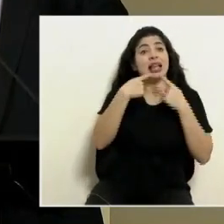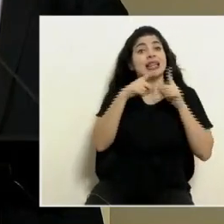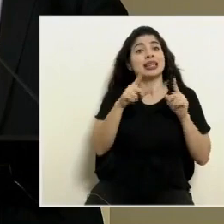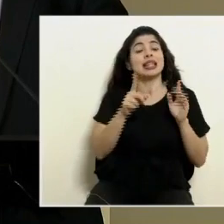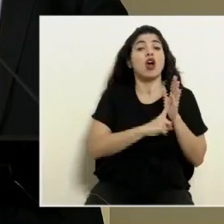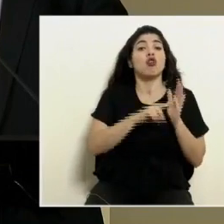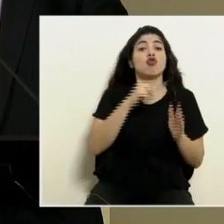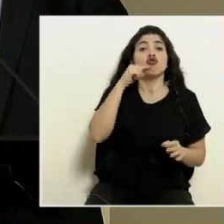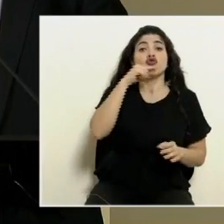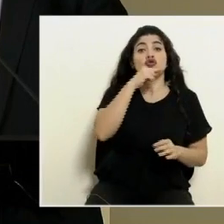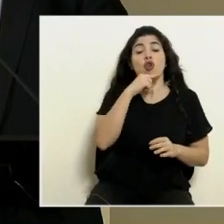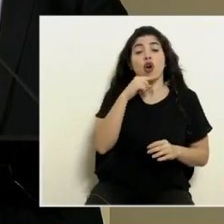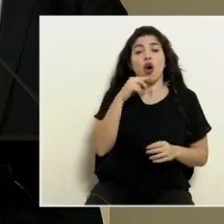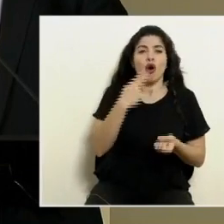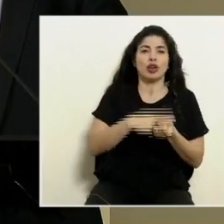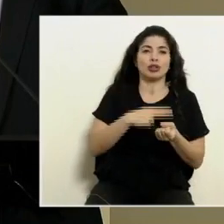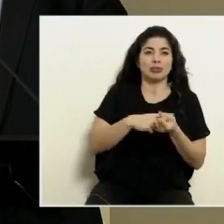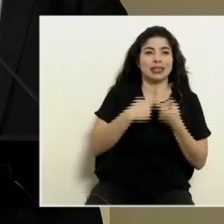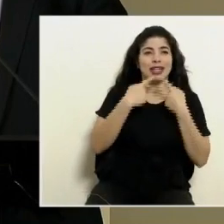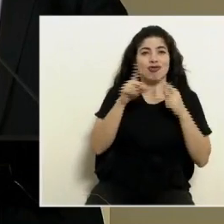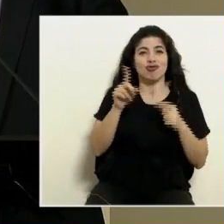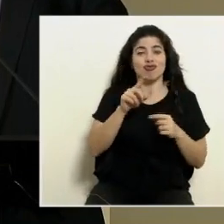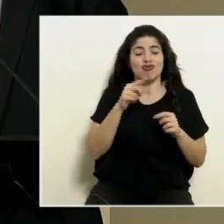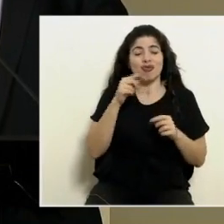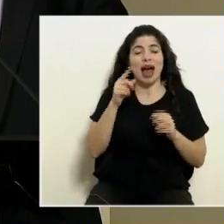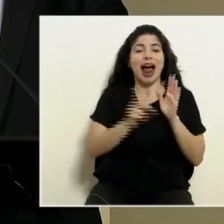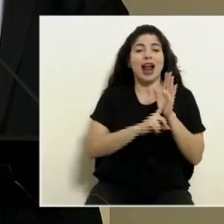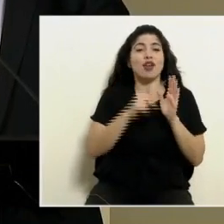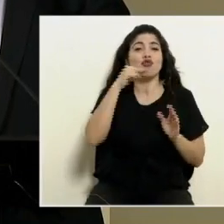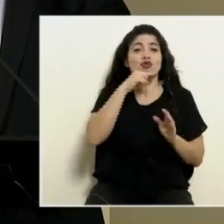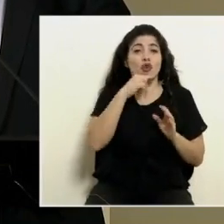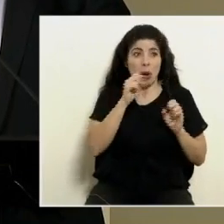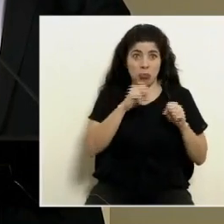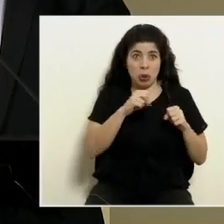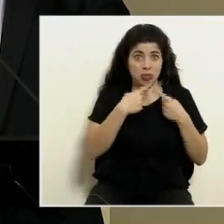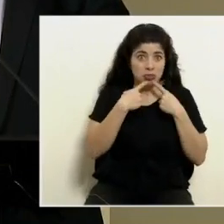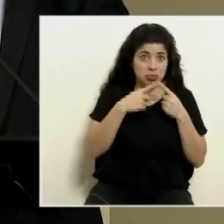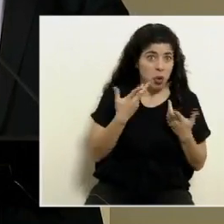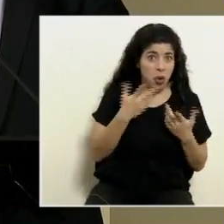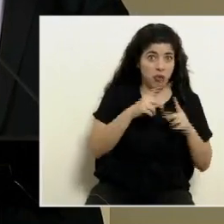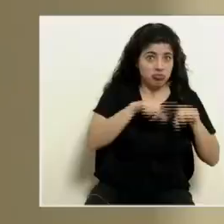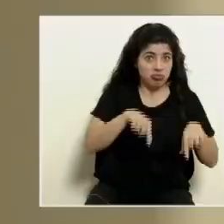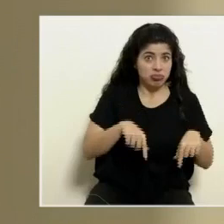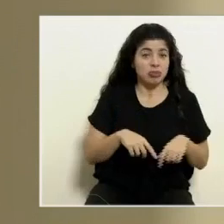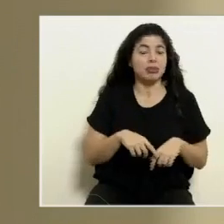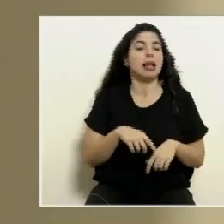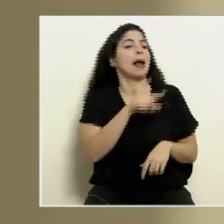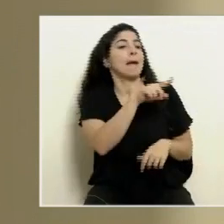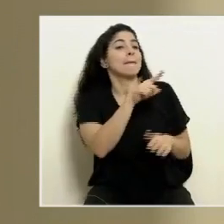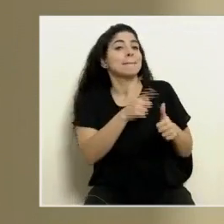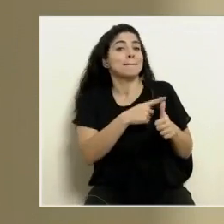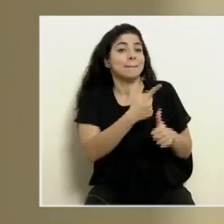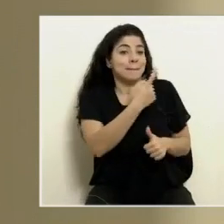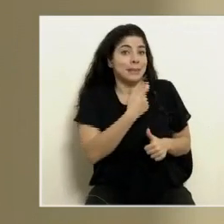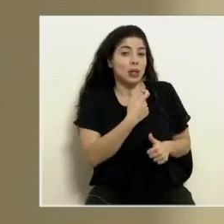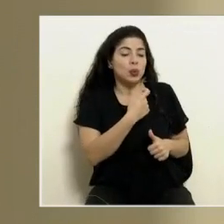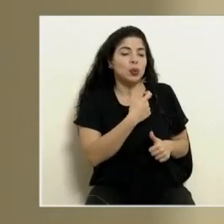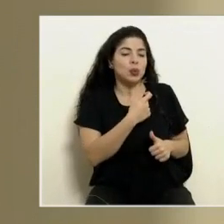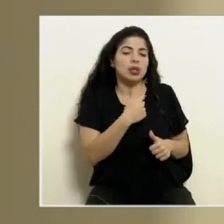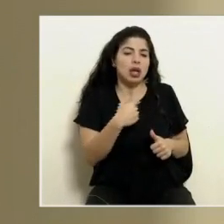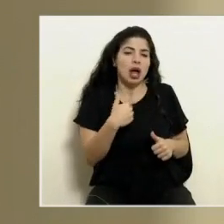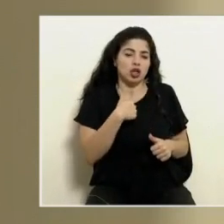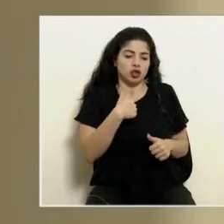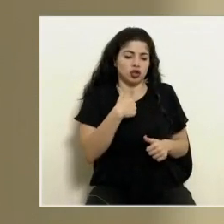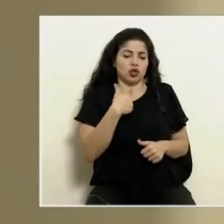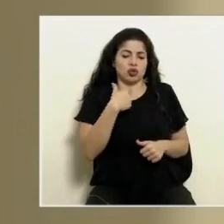roja nacional o alerta roja hospitalaria que se pidió en algún momento? En relación con la primera pregunta,